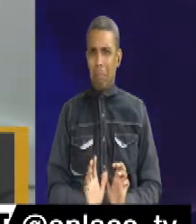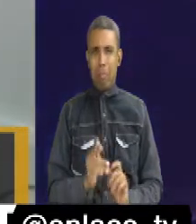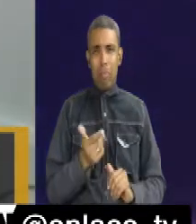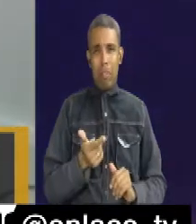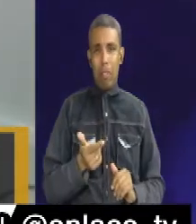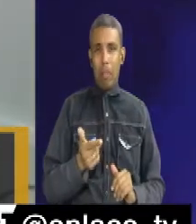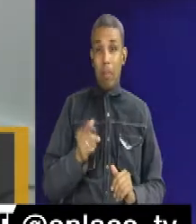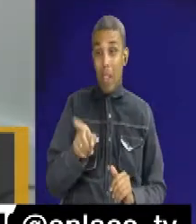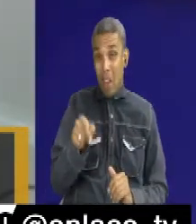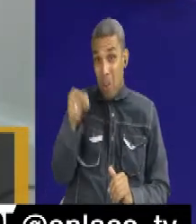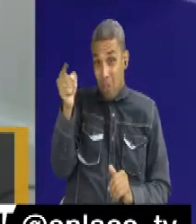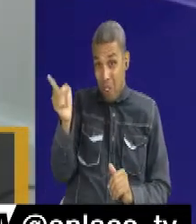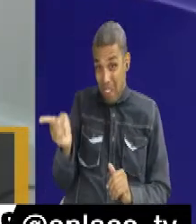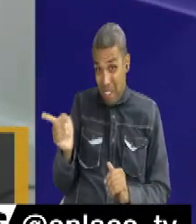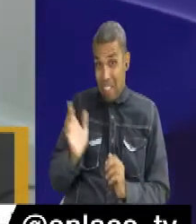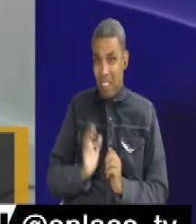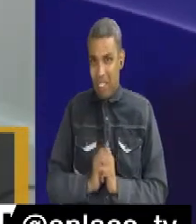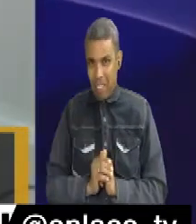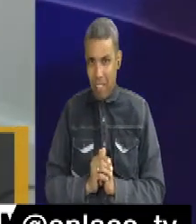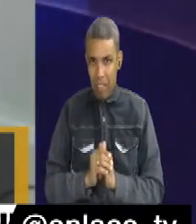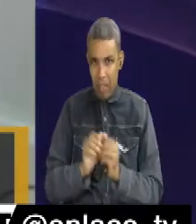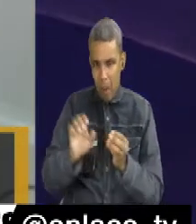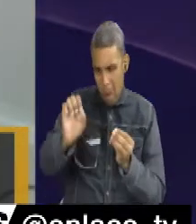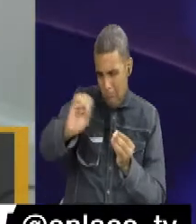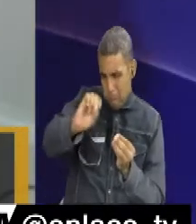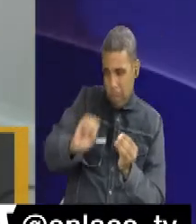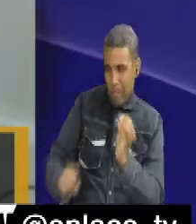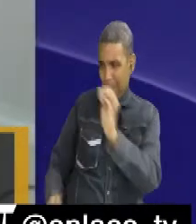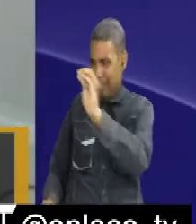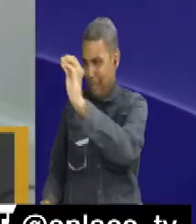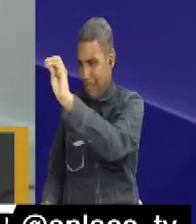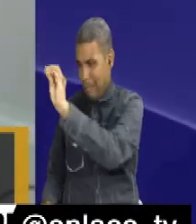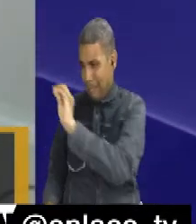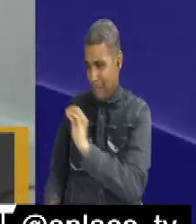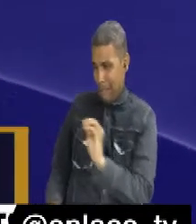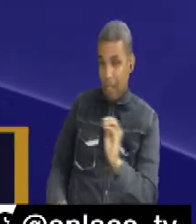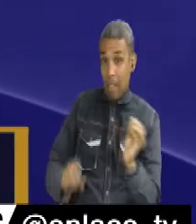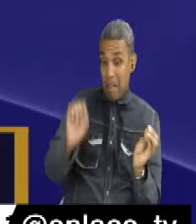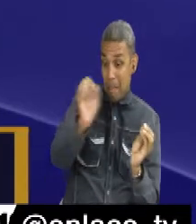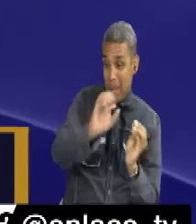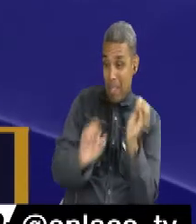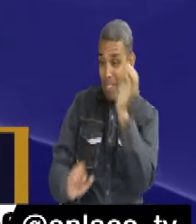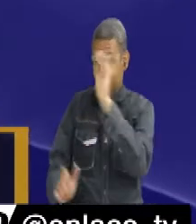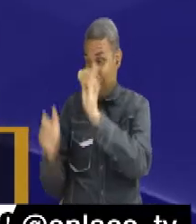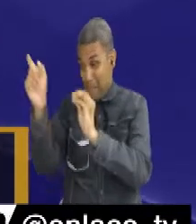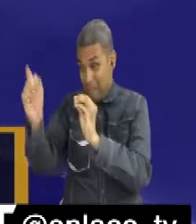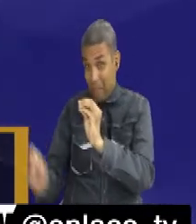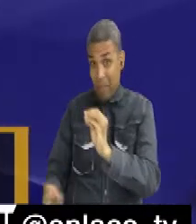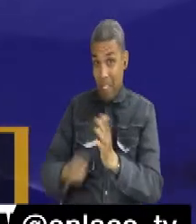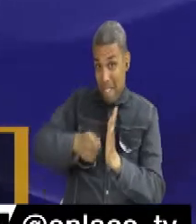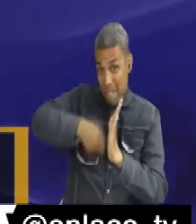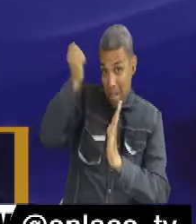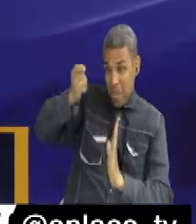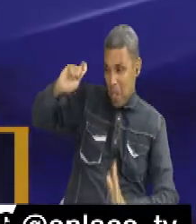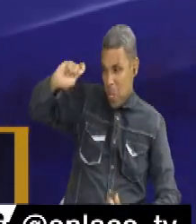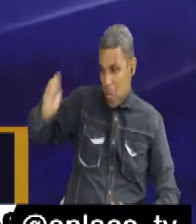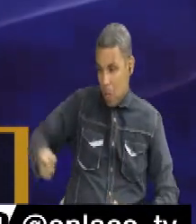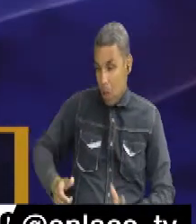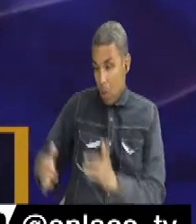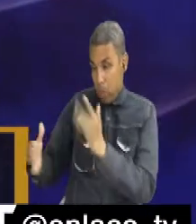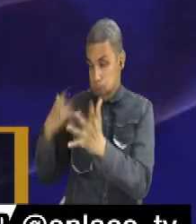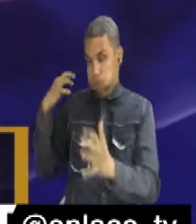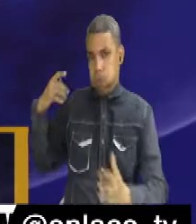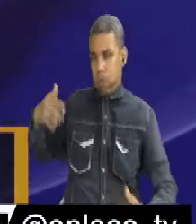alcohol a un soldado y el hijo mío, por apagar a ese soldado, entonces también cogió candela y también se quemó. En esos